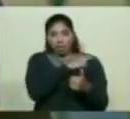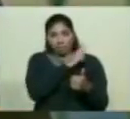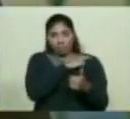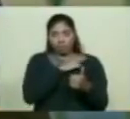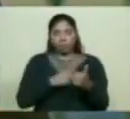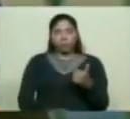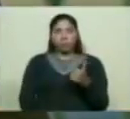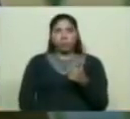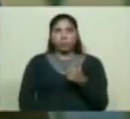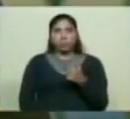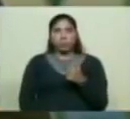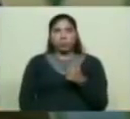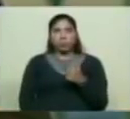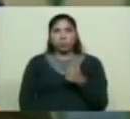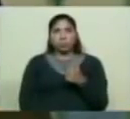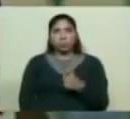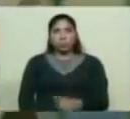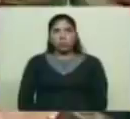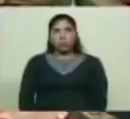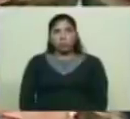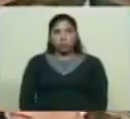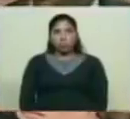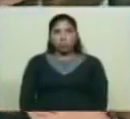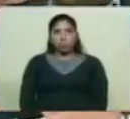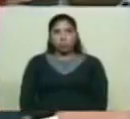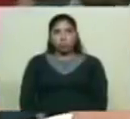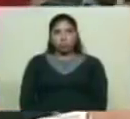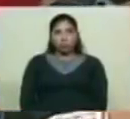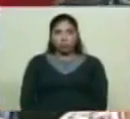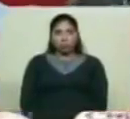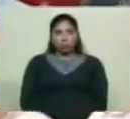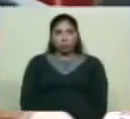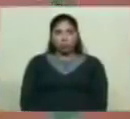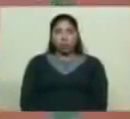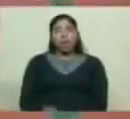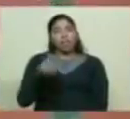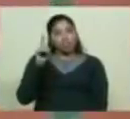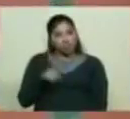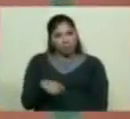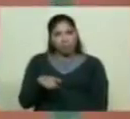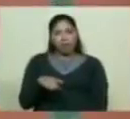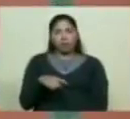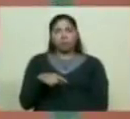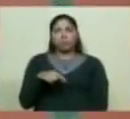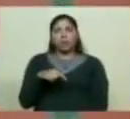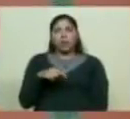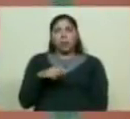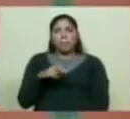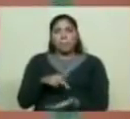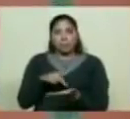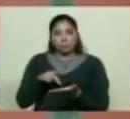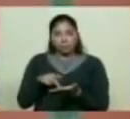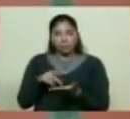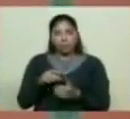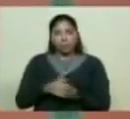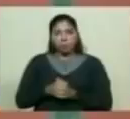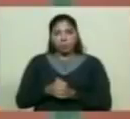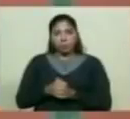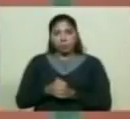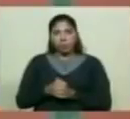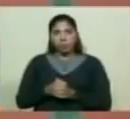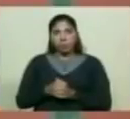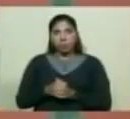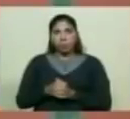de la comisión estará integrada también por el ministro del poder popular para la